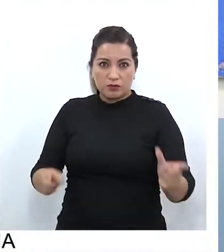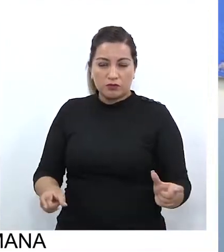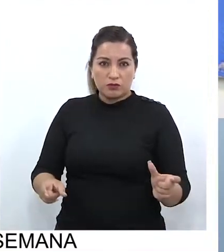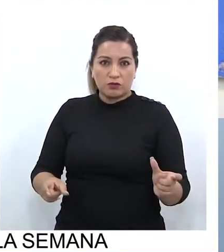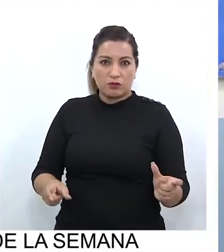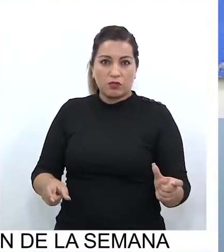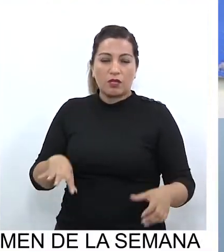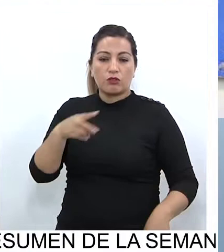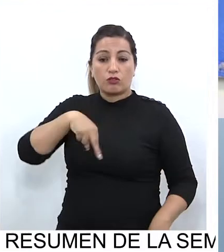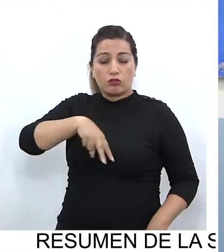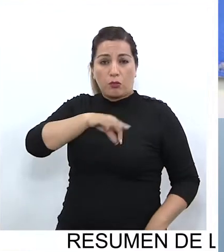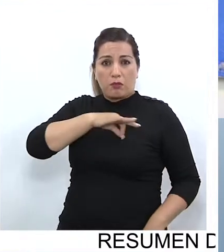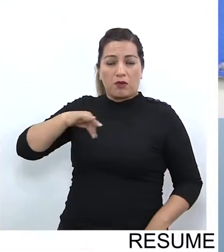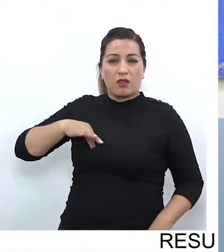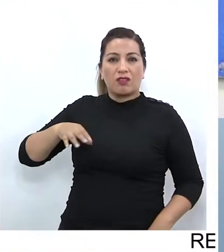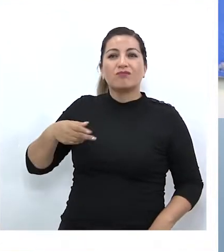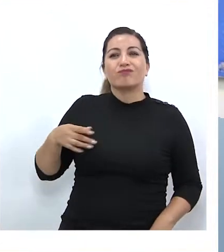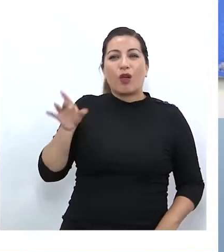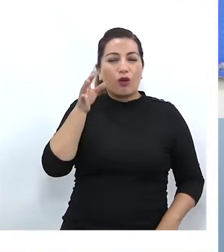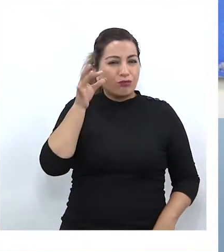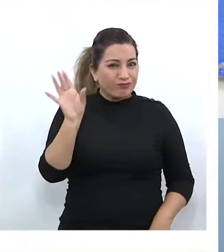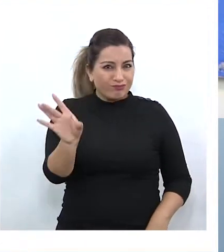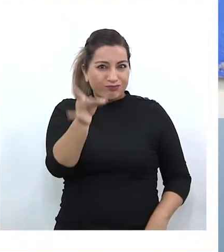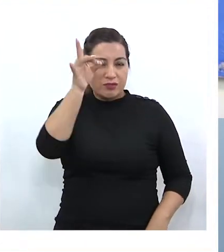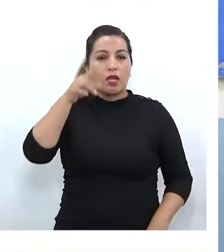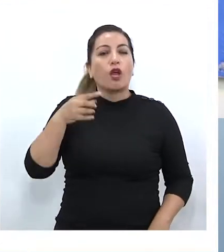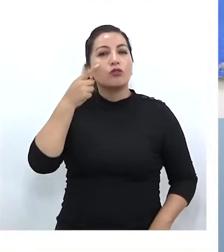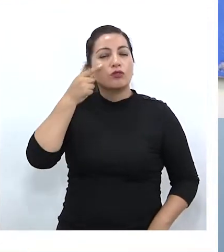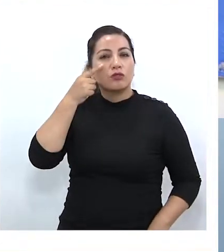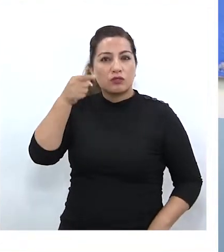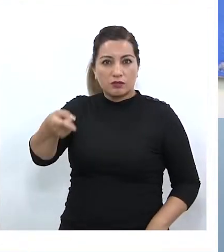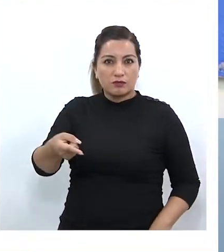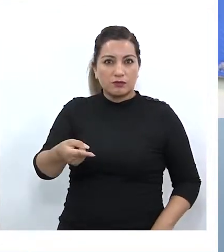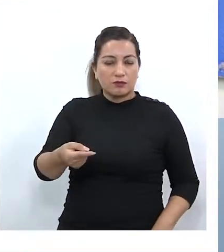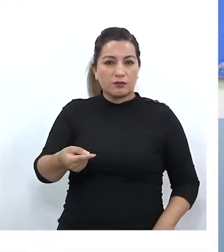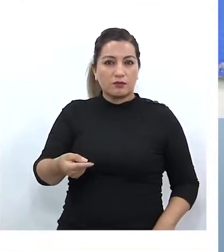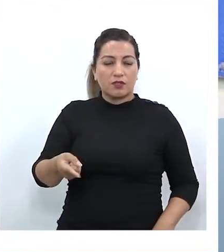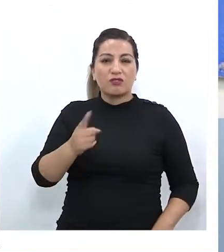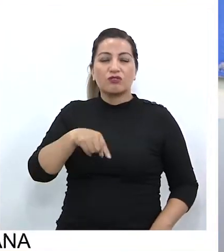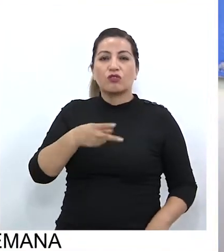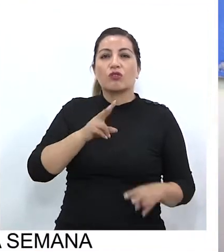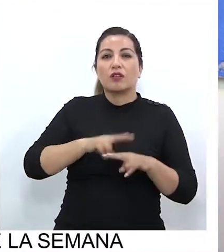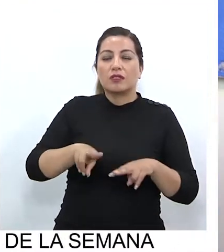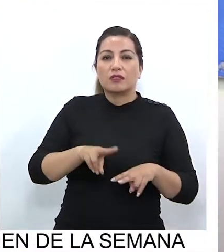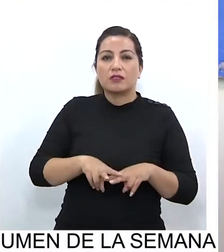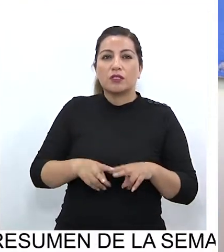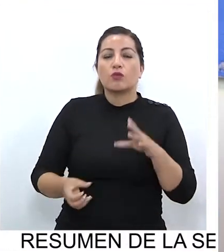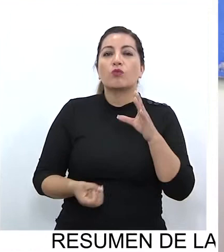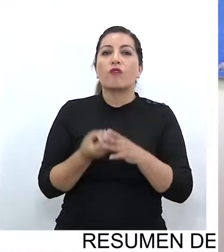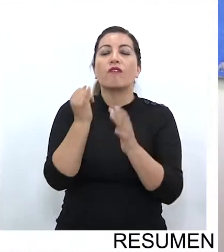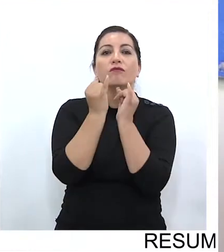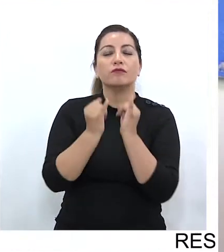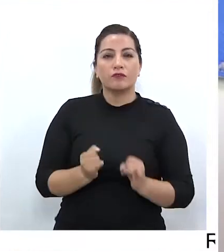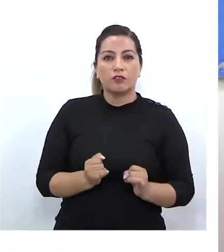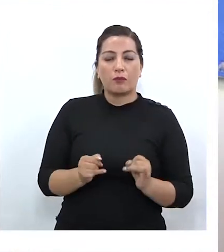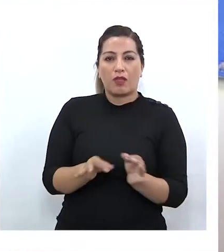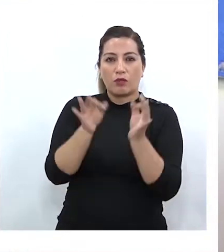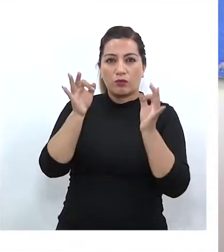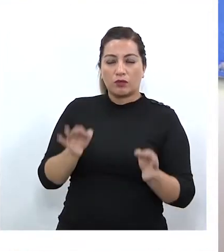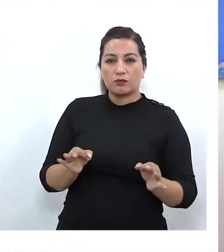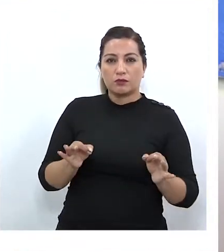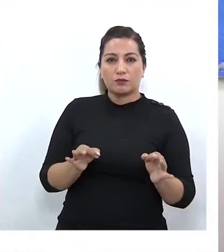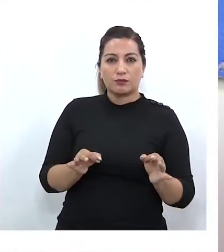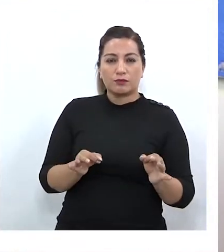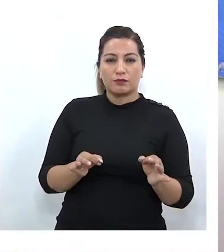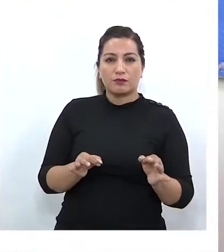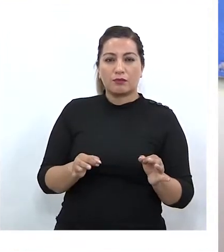sentido, el Ministerio, nosotros hemos identificado esa necesidad, y lo que estamos haciendo es formular una nueva modalidad educativa